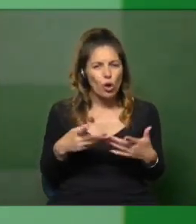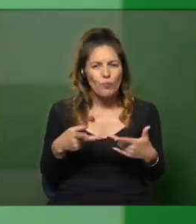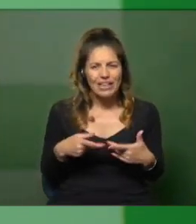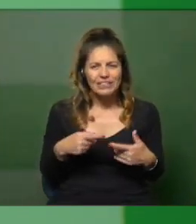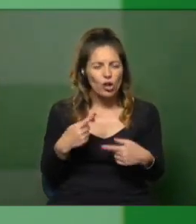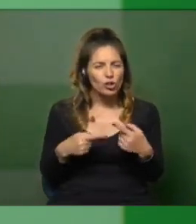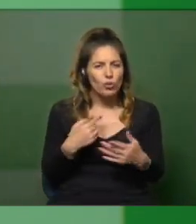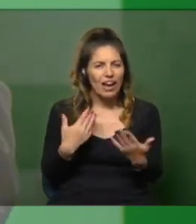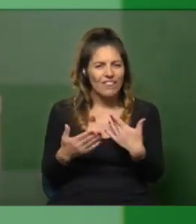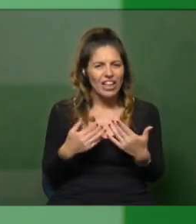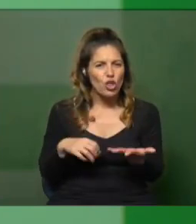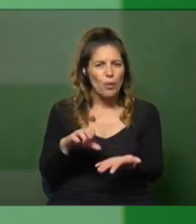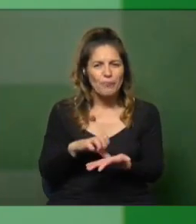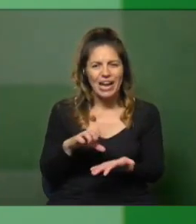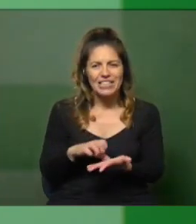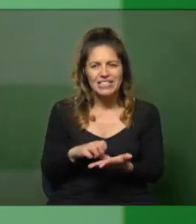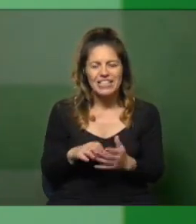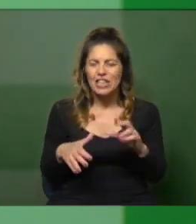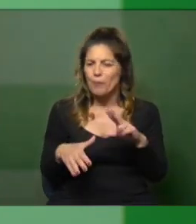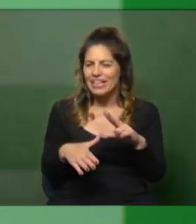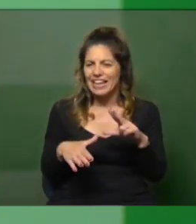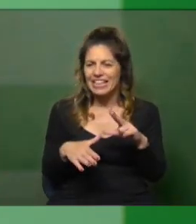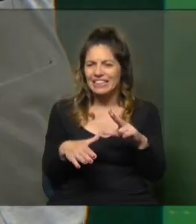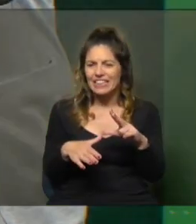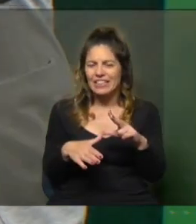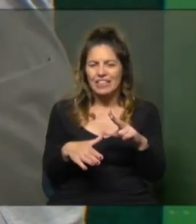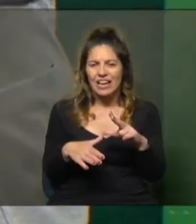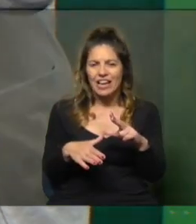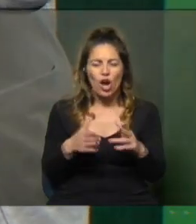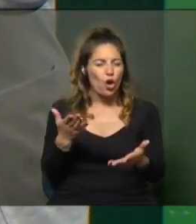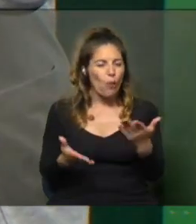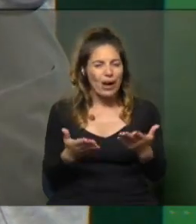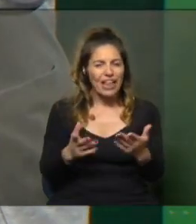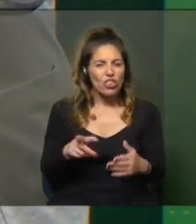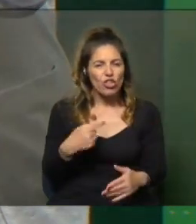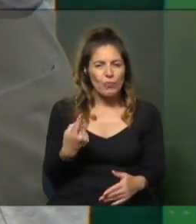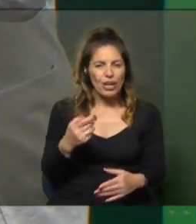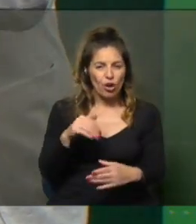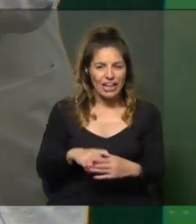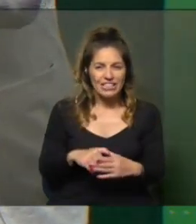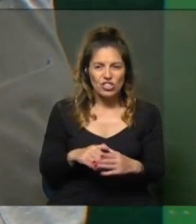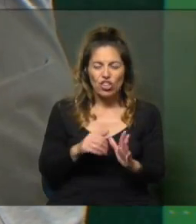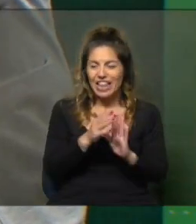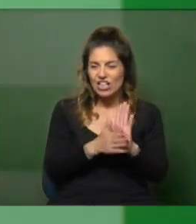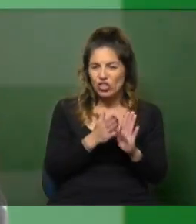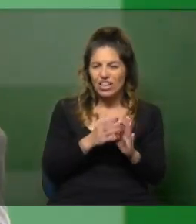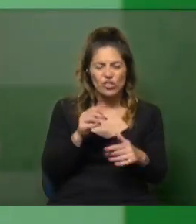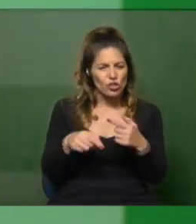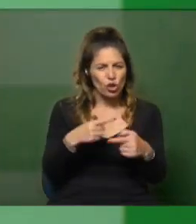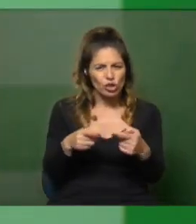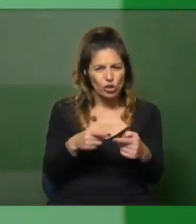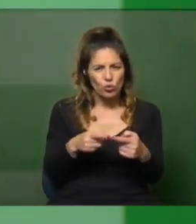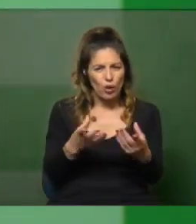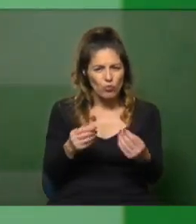seguir hablando de países en América Latina y y comparándolo luego con la elección nacional eso se sigue utilizando